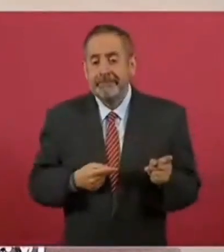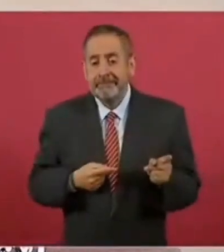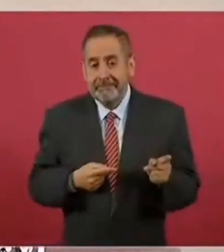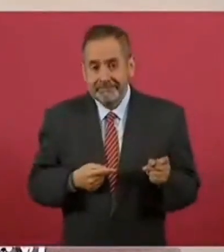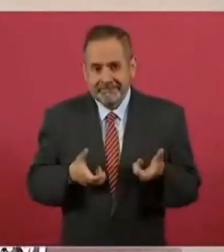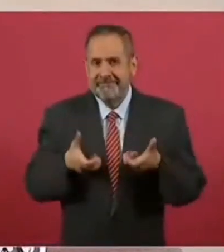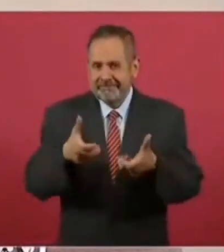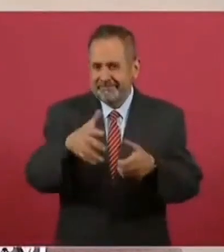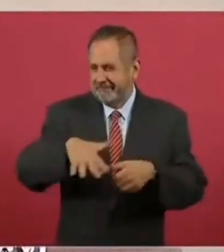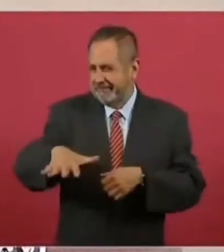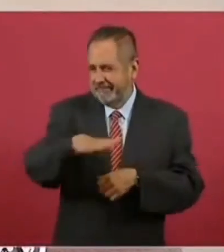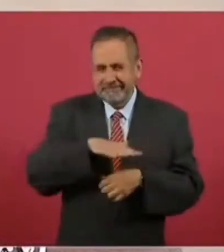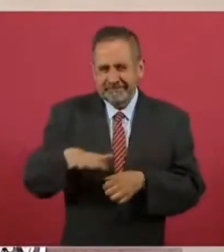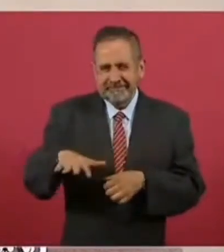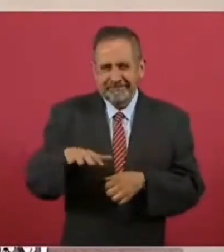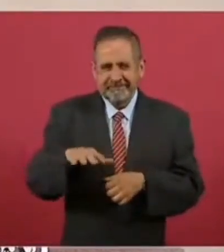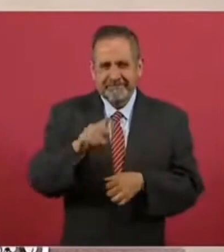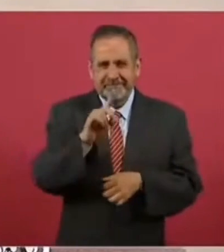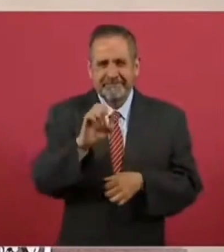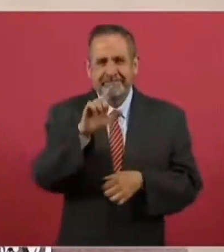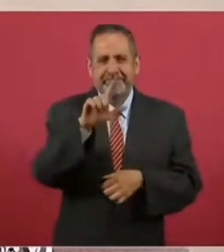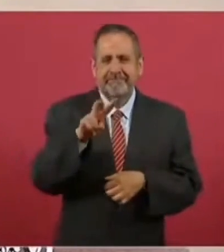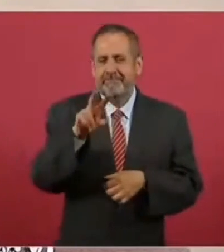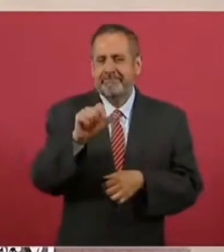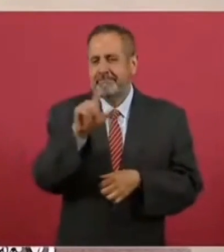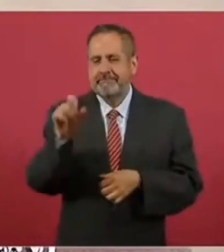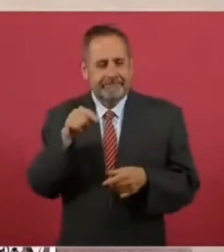Esa calle está en la Colonia del Valle.